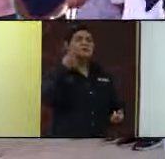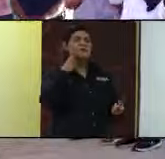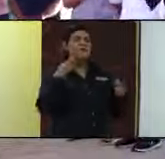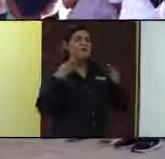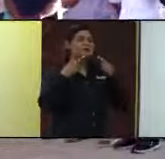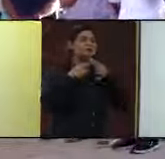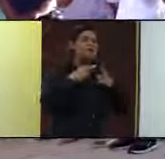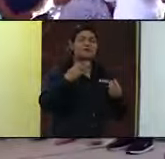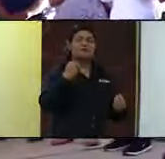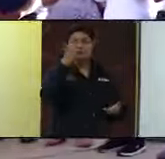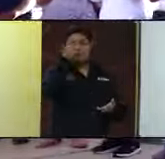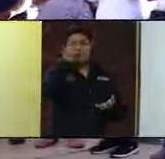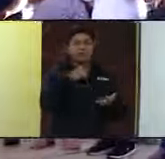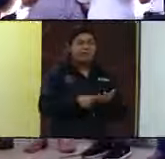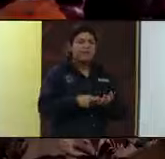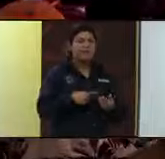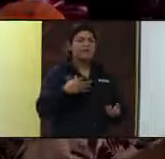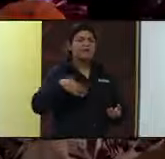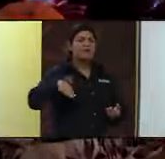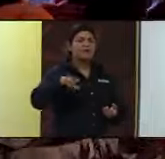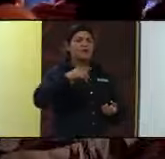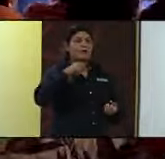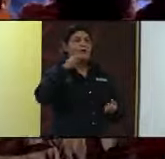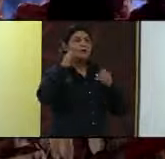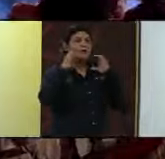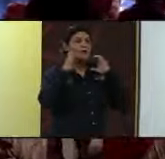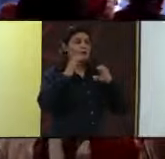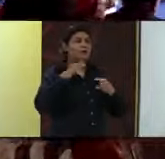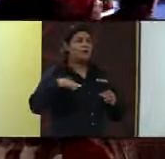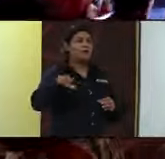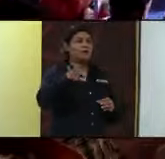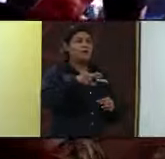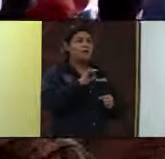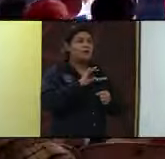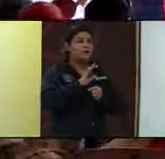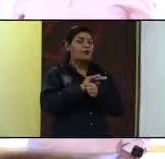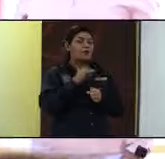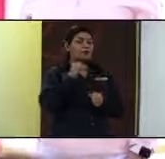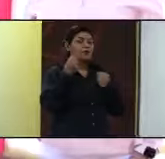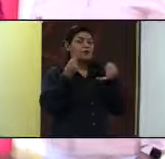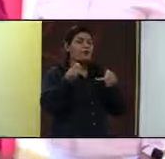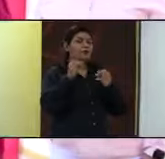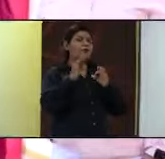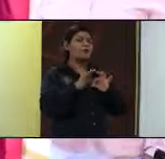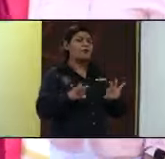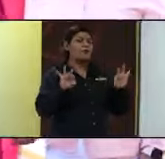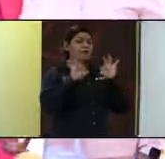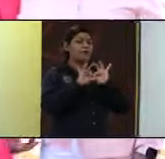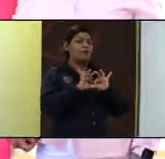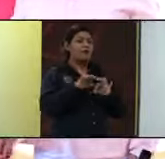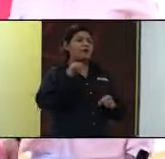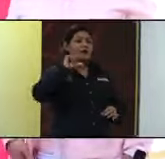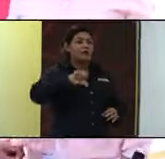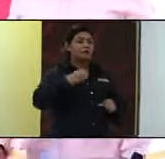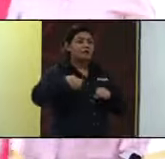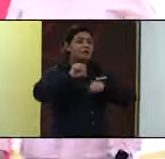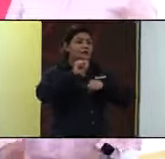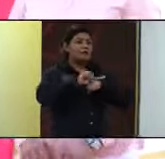etcétera. Porque velar por ellos es uno de nuestros ejes más importantes. Esta